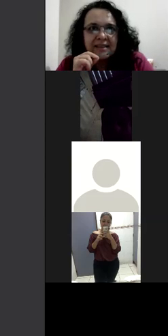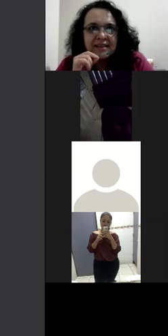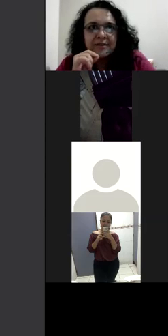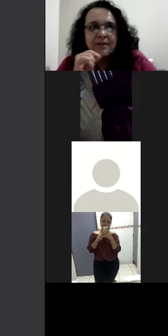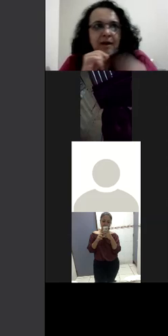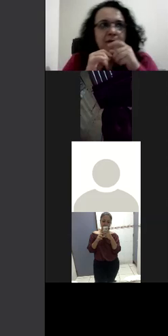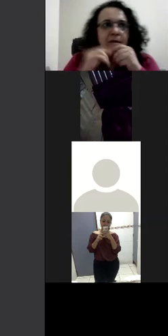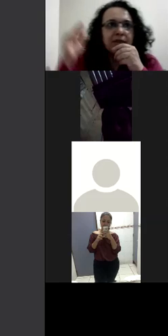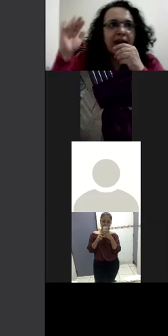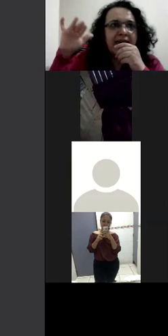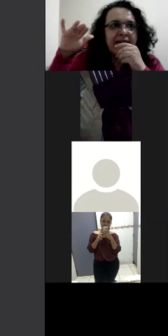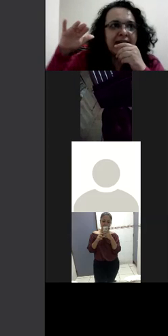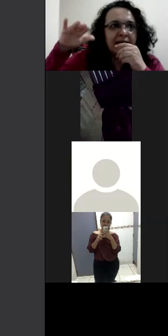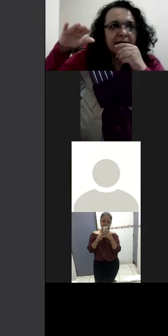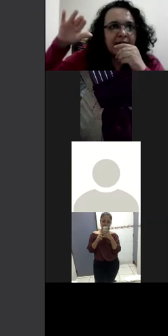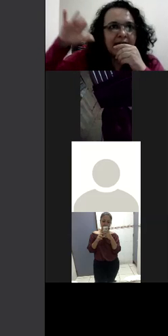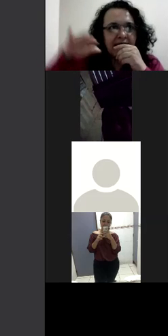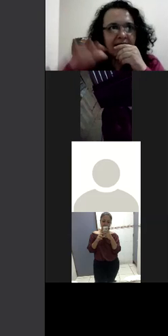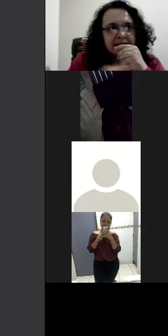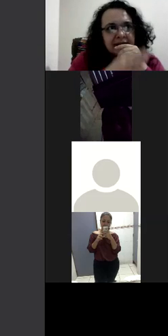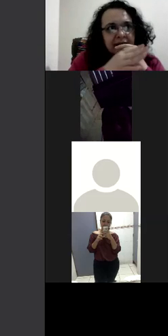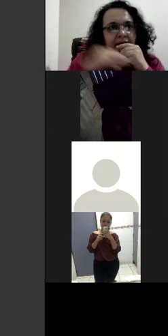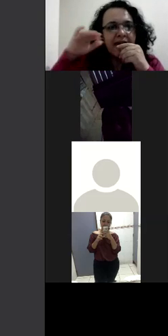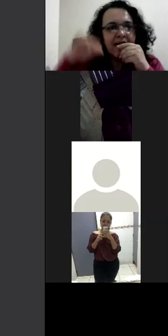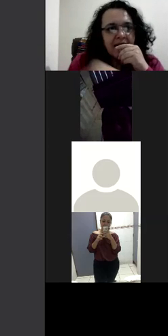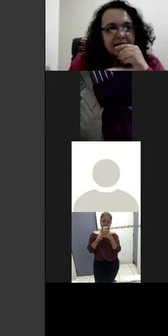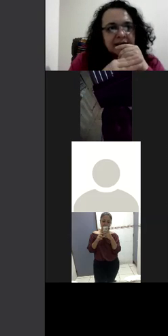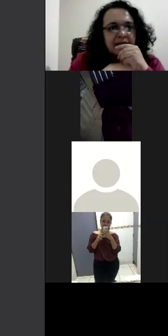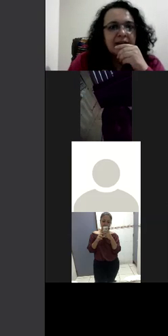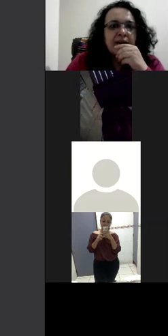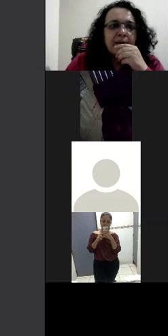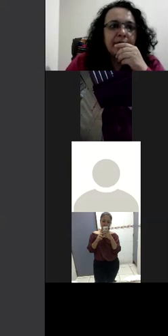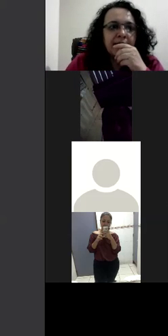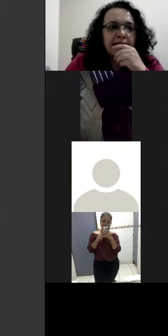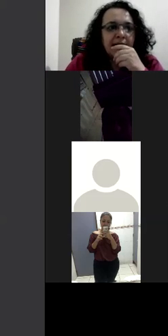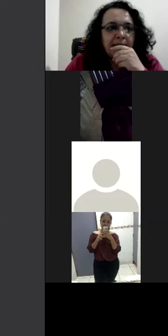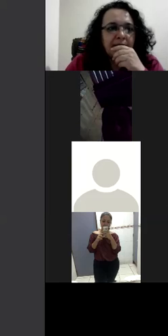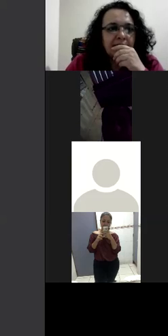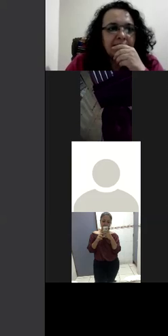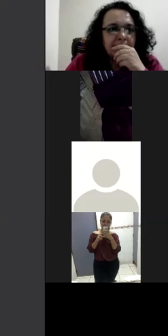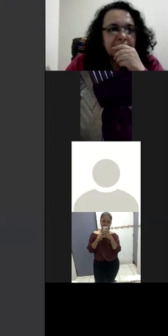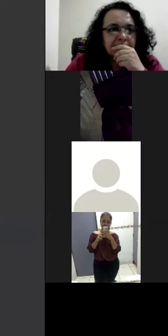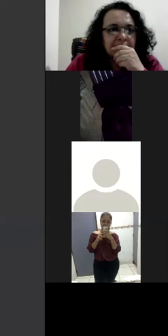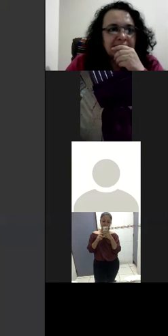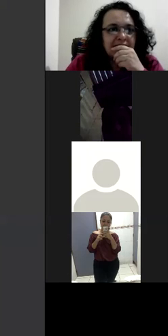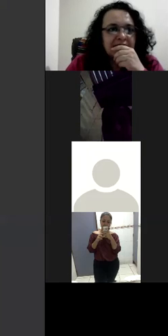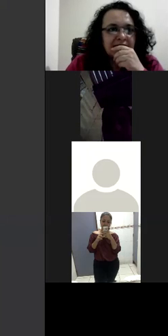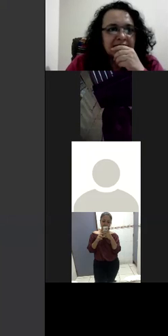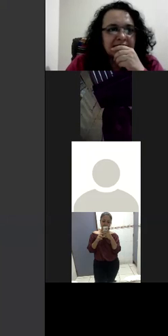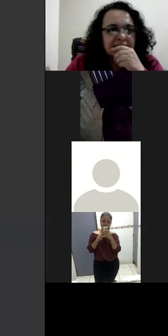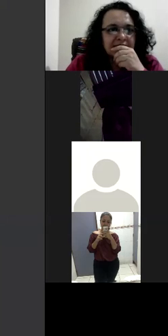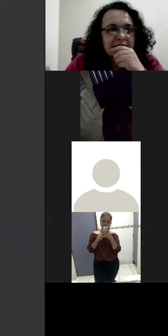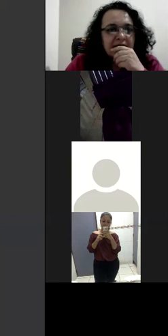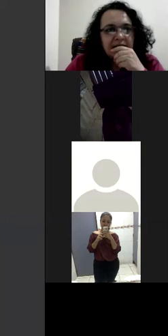Yes. O sea, como una. Yes. Yes. Ajá. Yes. Porque yes. La mayoría de